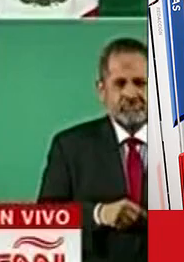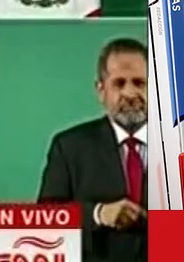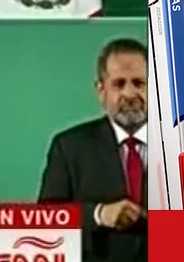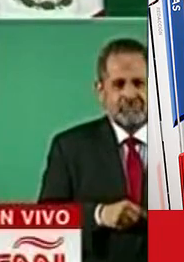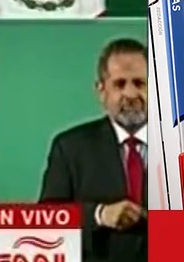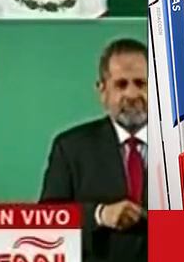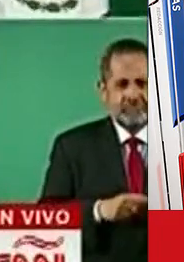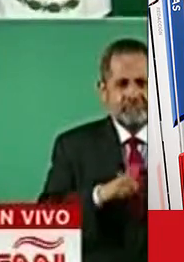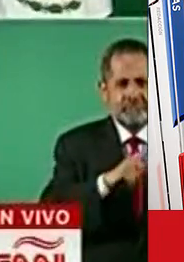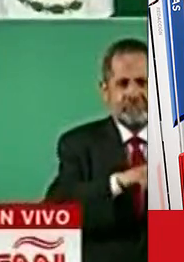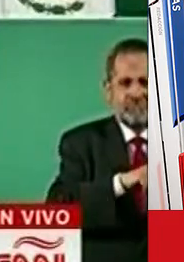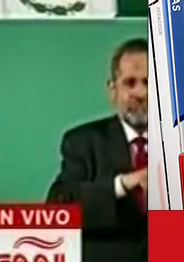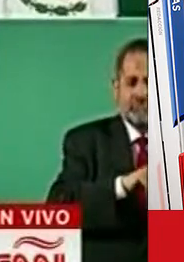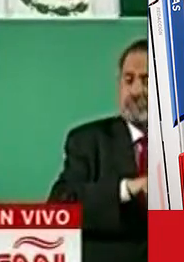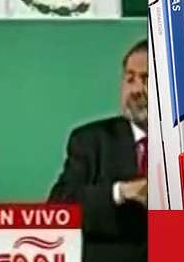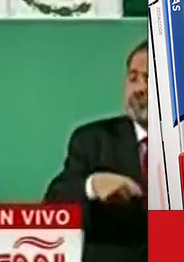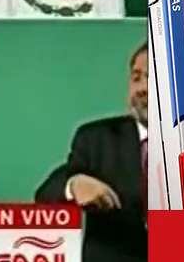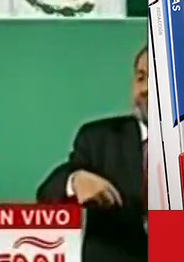al besamano,